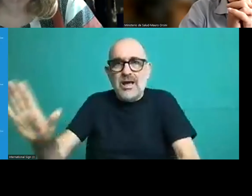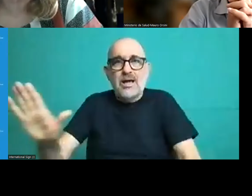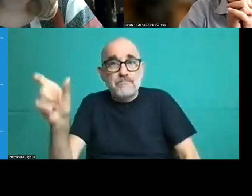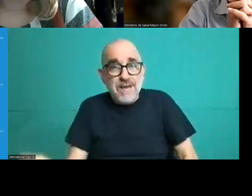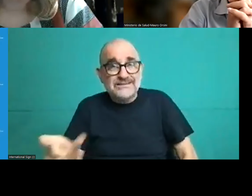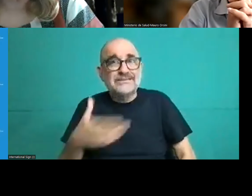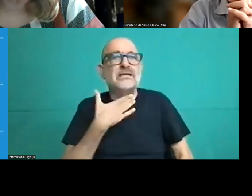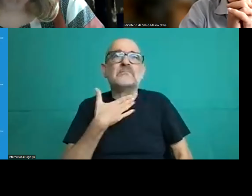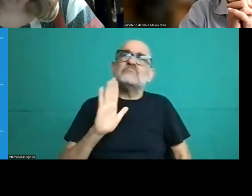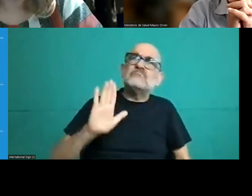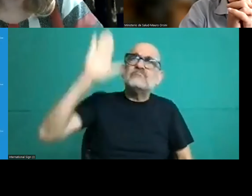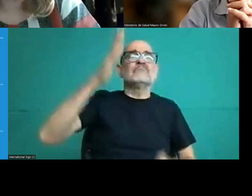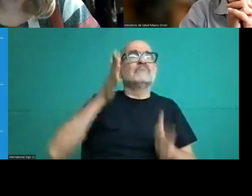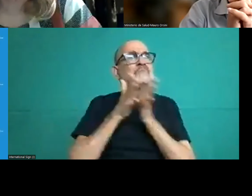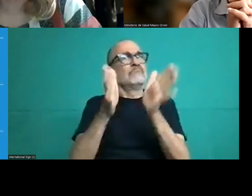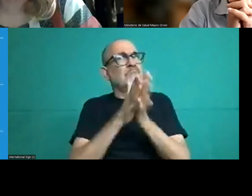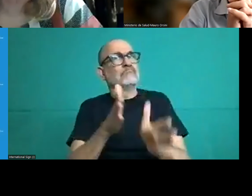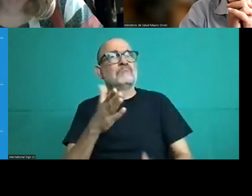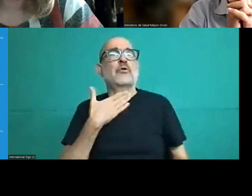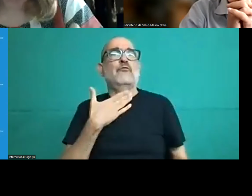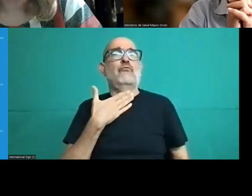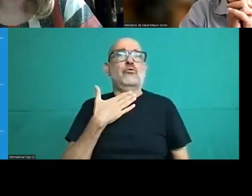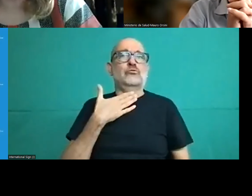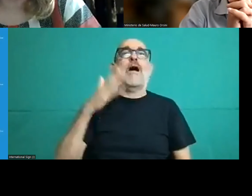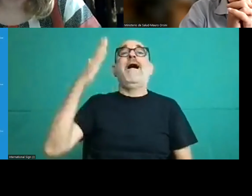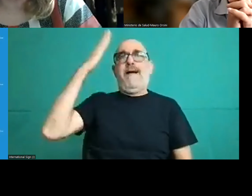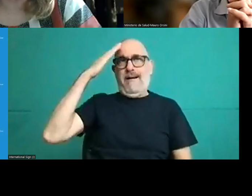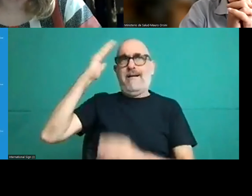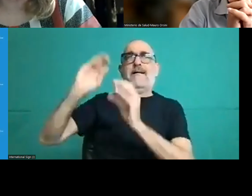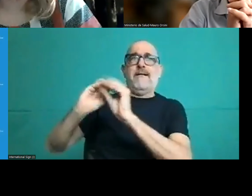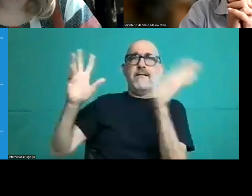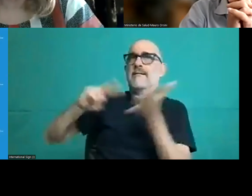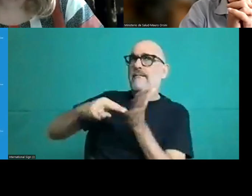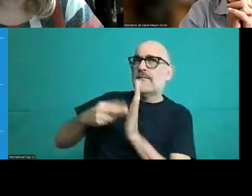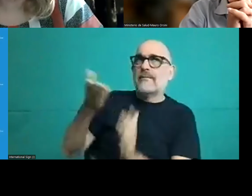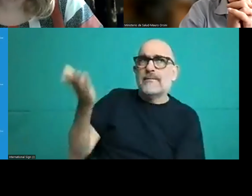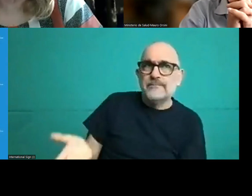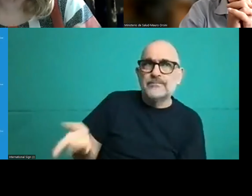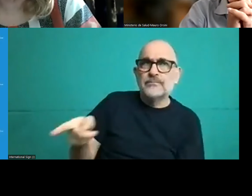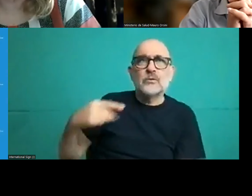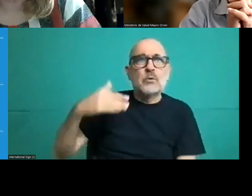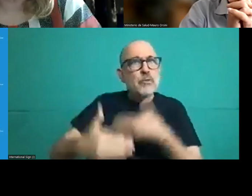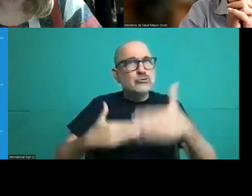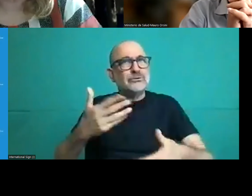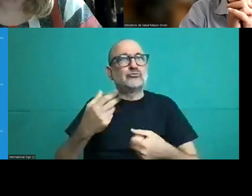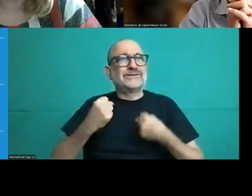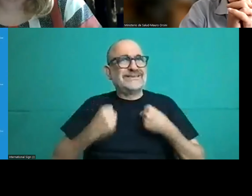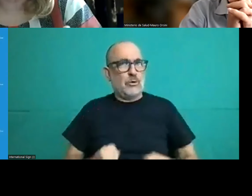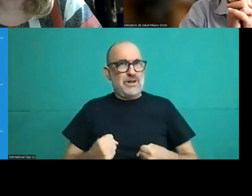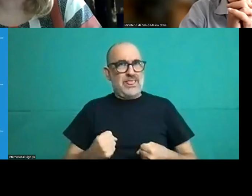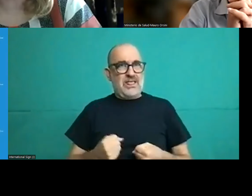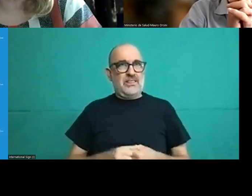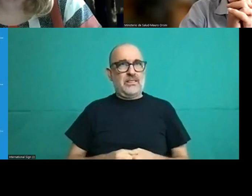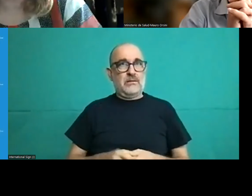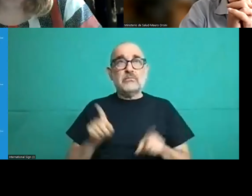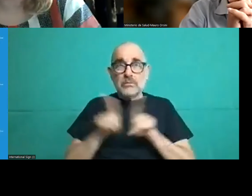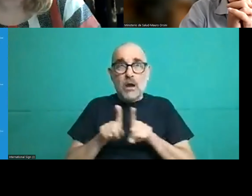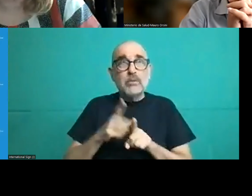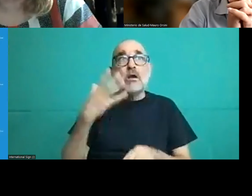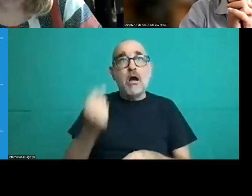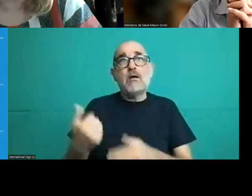papel de la universidad que me gustaría recordar, que es la de producir investigaciones científicas que